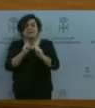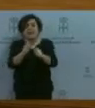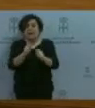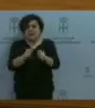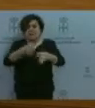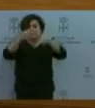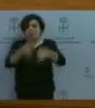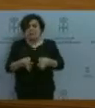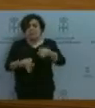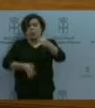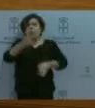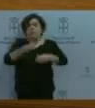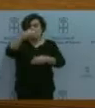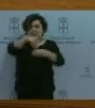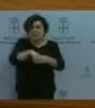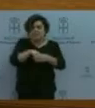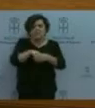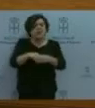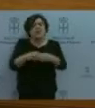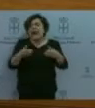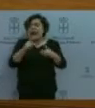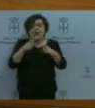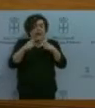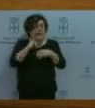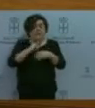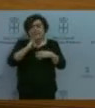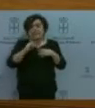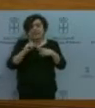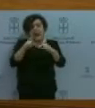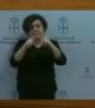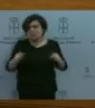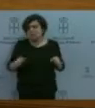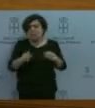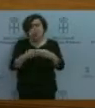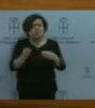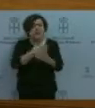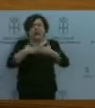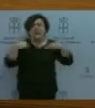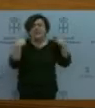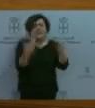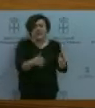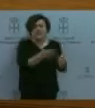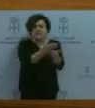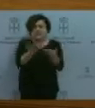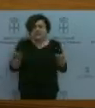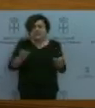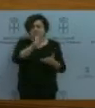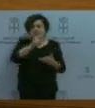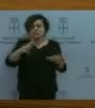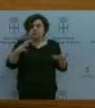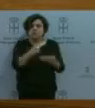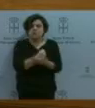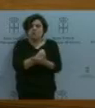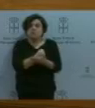por cualquier persona en esta Cámara, como se venía haciendo hasta este momento, pero ahora sí, recogido expresamente y